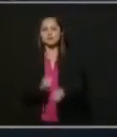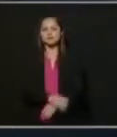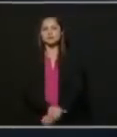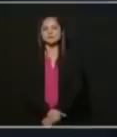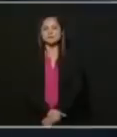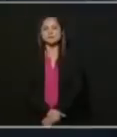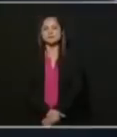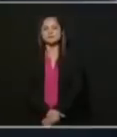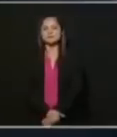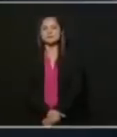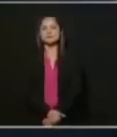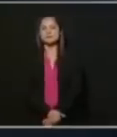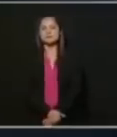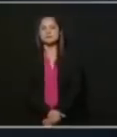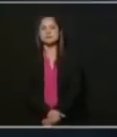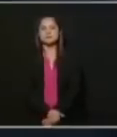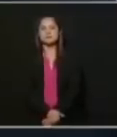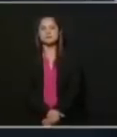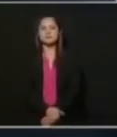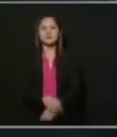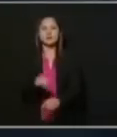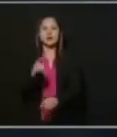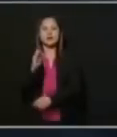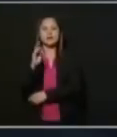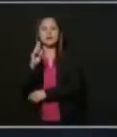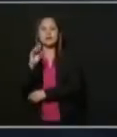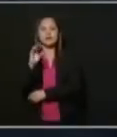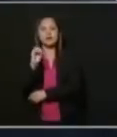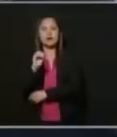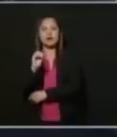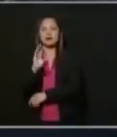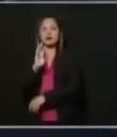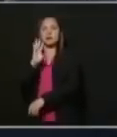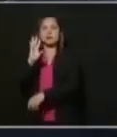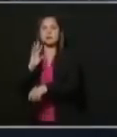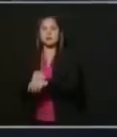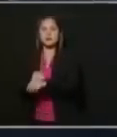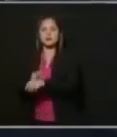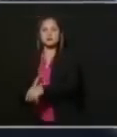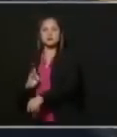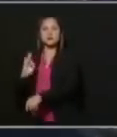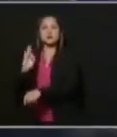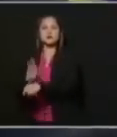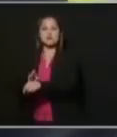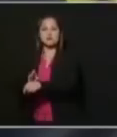se van a abolir los fueros y los privilegios.